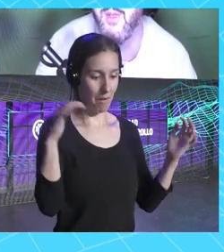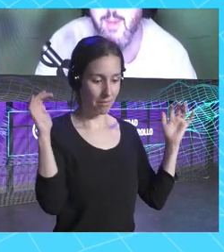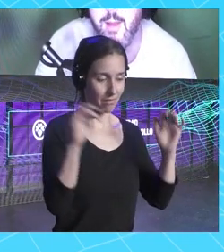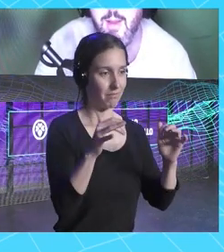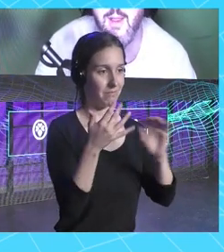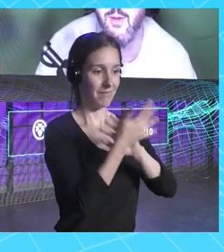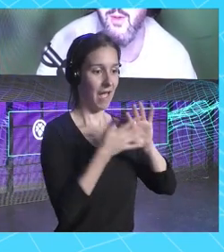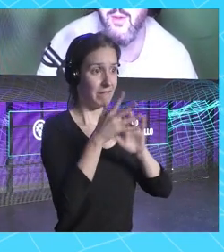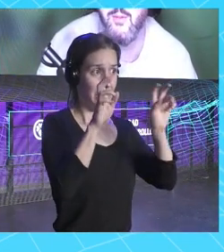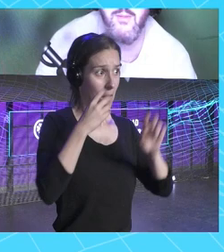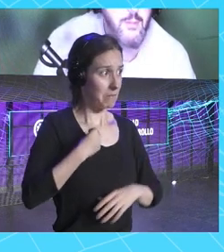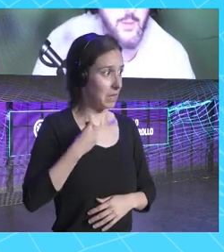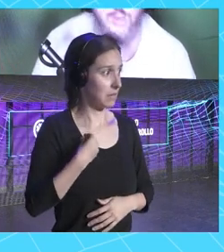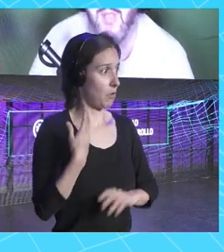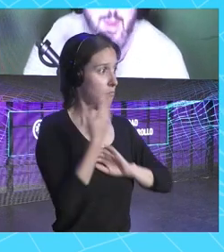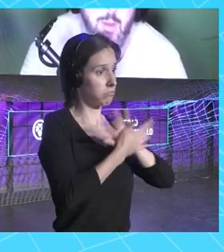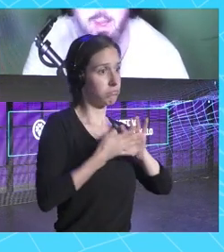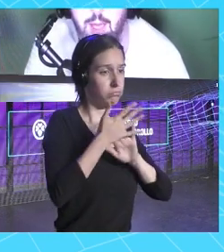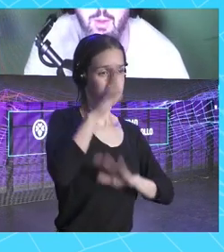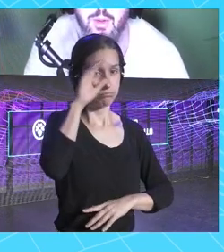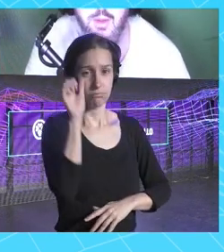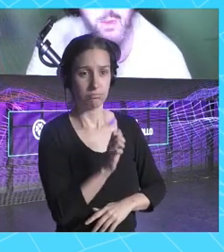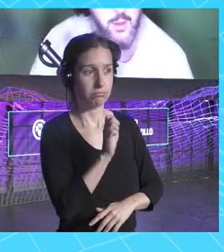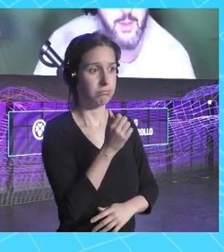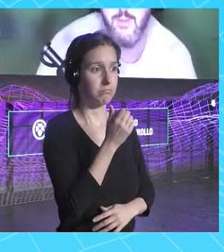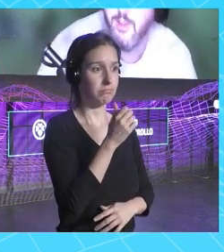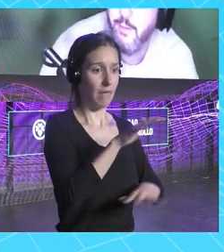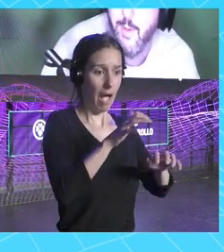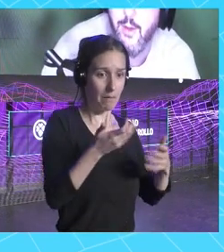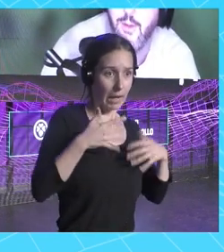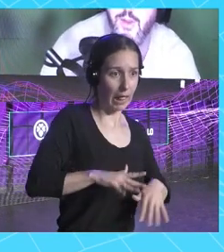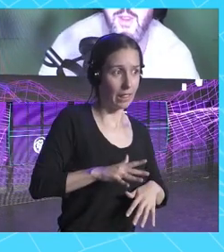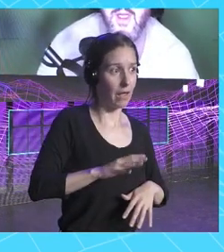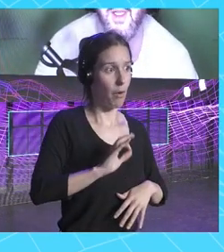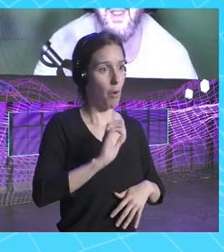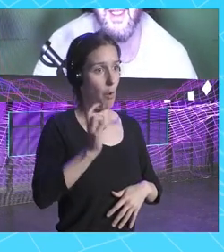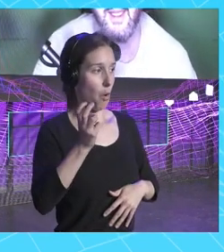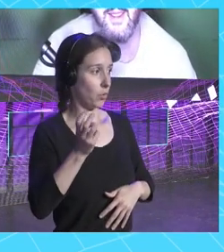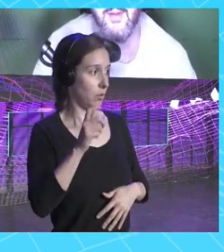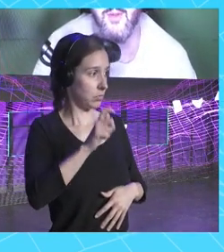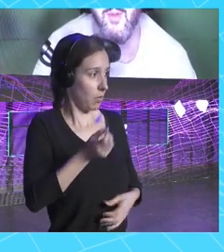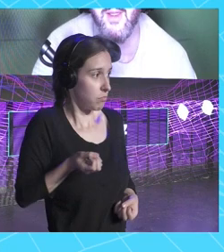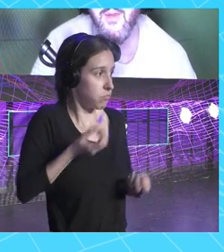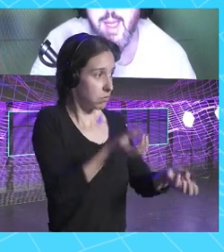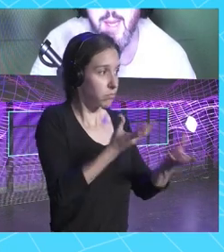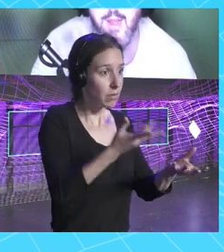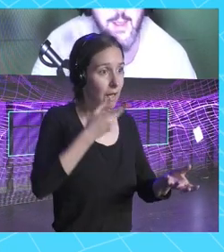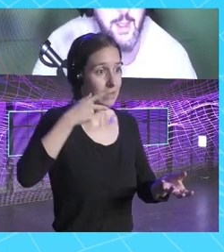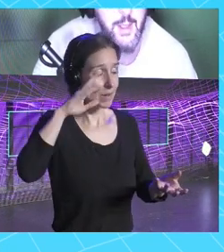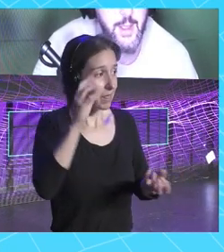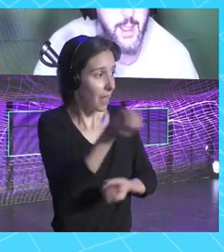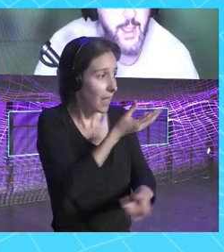de un tema con escuchando aprendiendo algunos transmitiendo información otros compartiendo experiencias